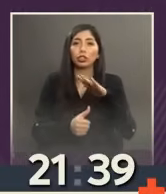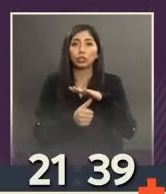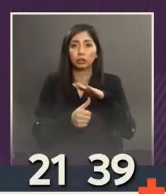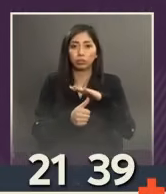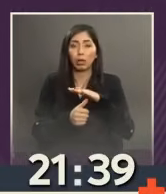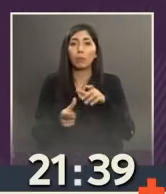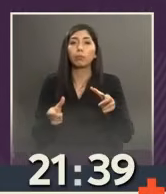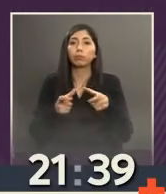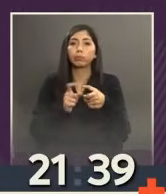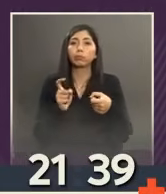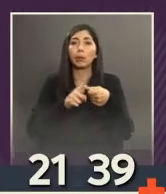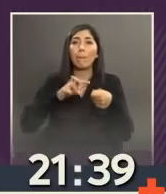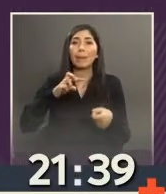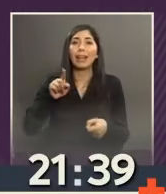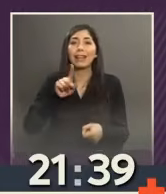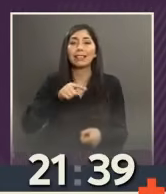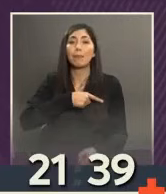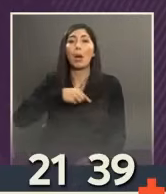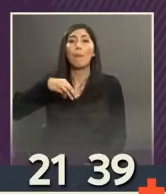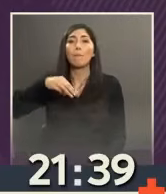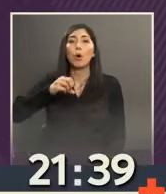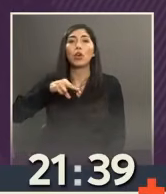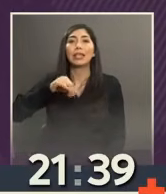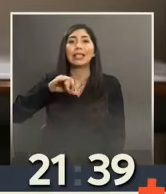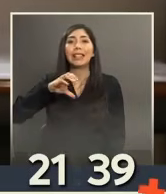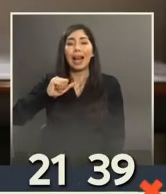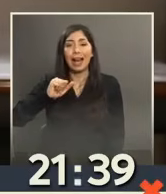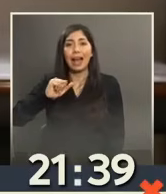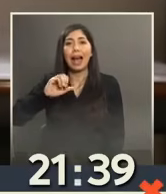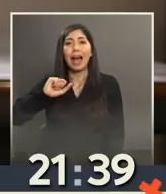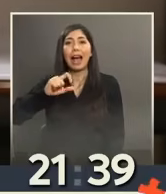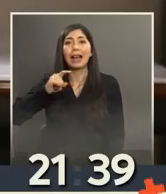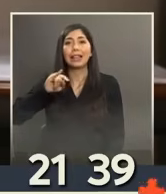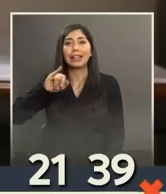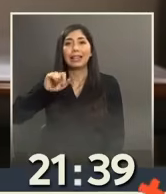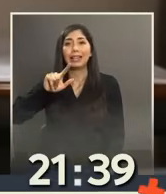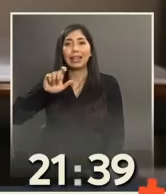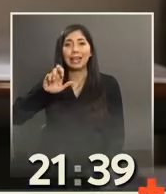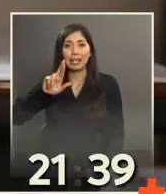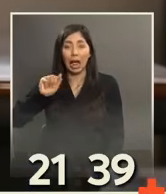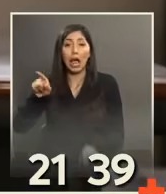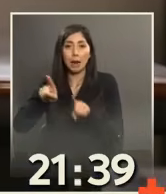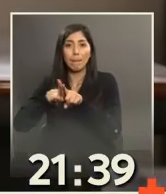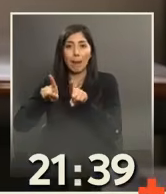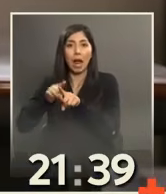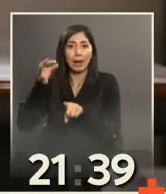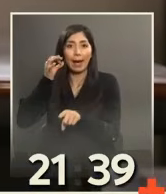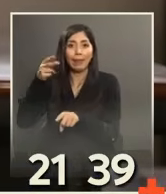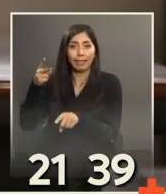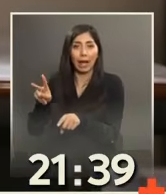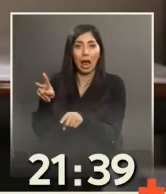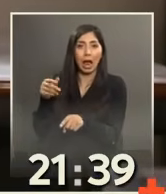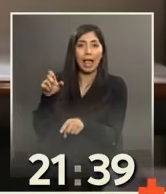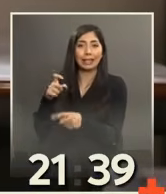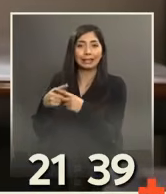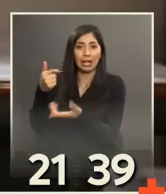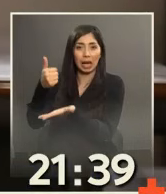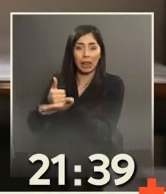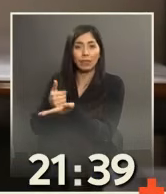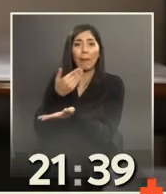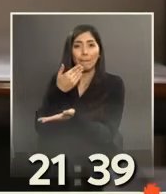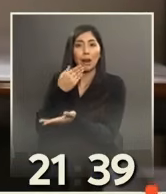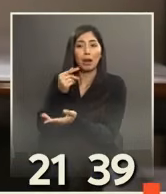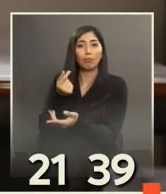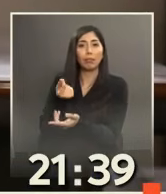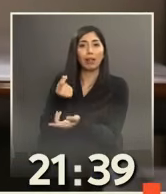Socialista, Mónica Aguilera. La hermana del imputado Aguilera aparece como depositante. Se indicó en la formalización que ella